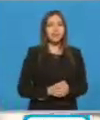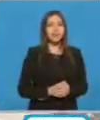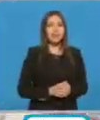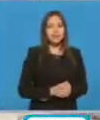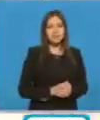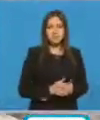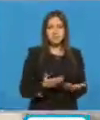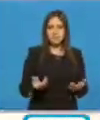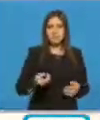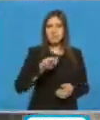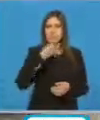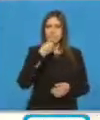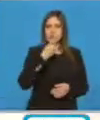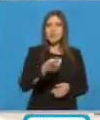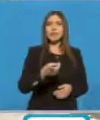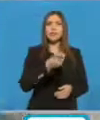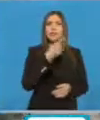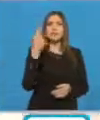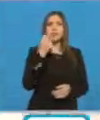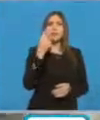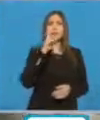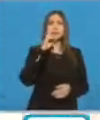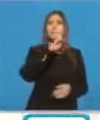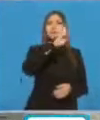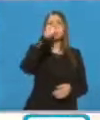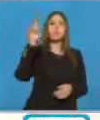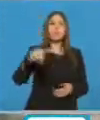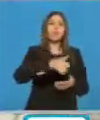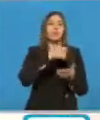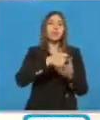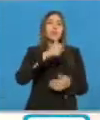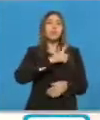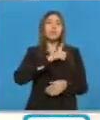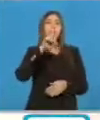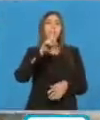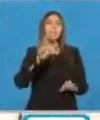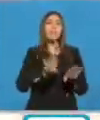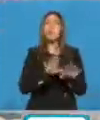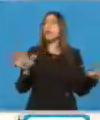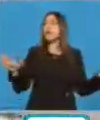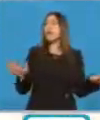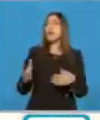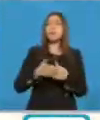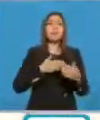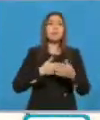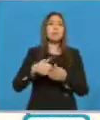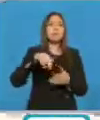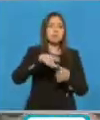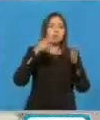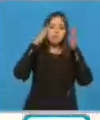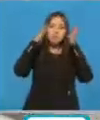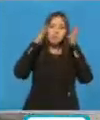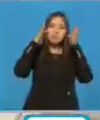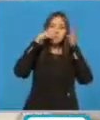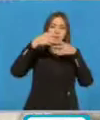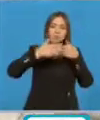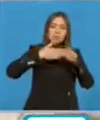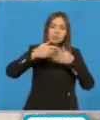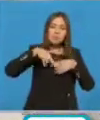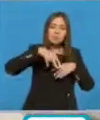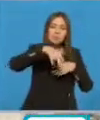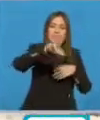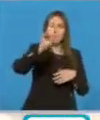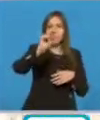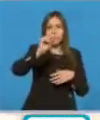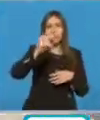estoy diciendo, tío Alberto, hay que ver. La ciudad no nada más es caminar como burrito y sin ver la banqueta. No, hay que ver.